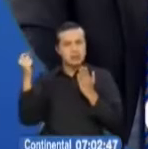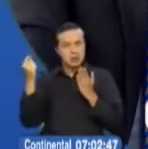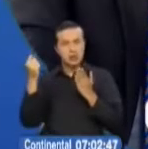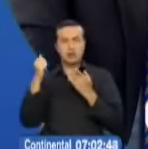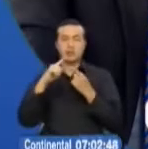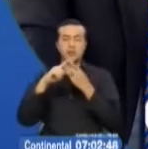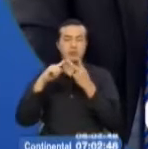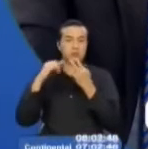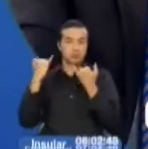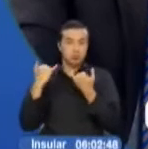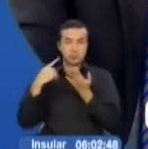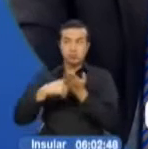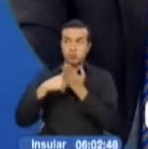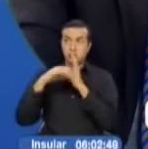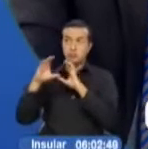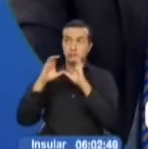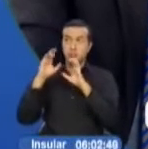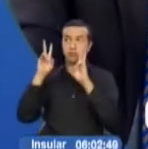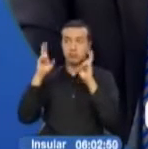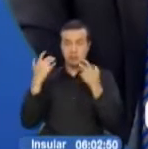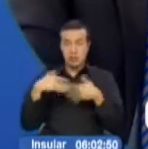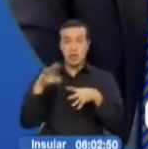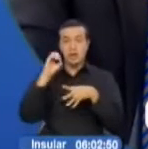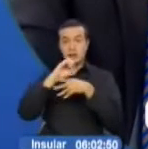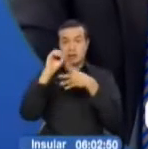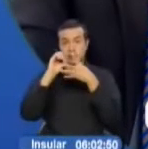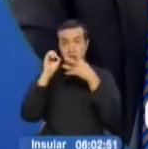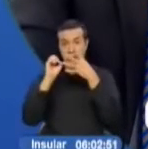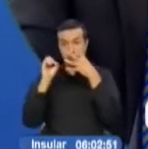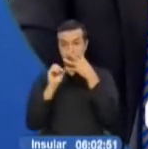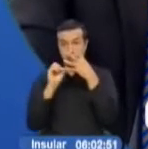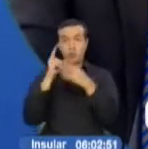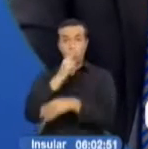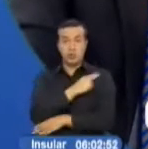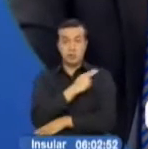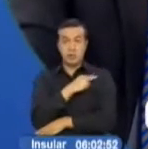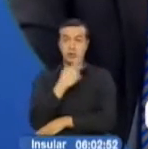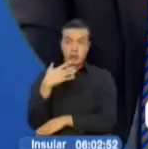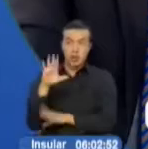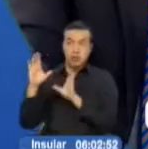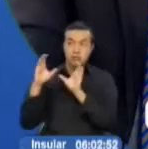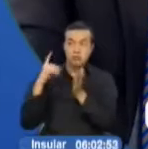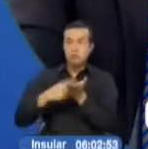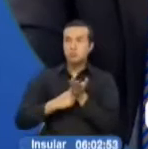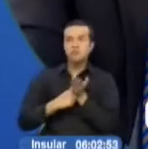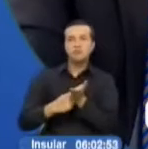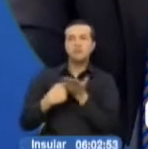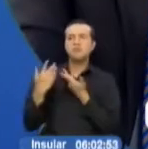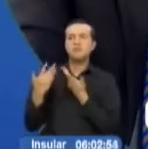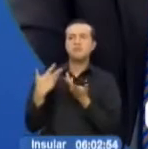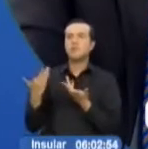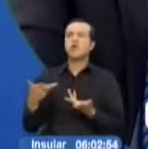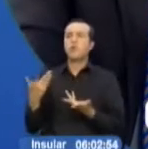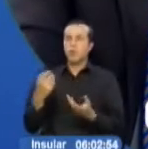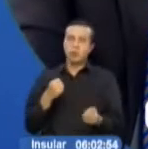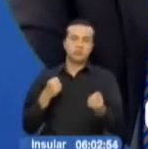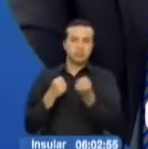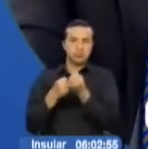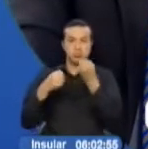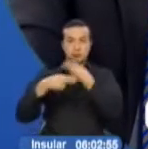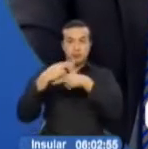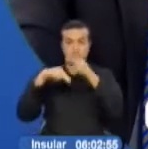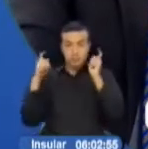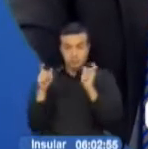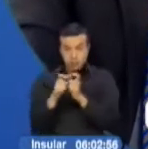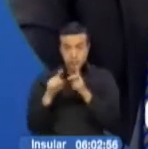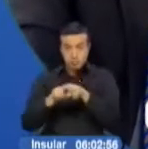estamos en conversaciones ya con el CENESIT y con algunas universidades para precisamente poder dar este apoyo a las